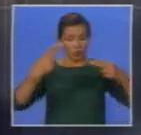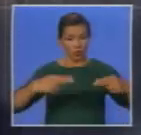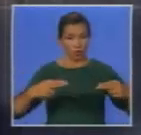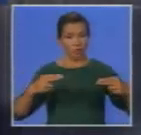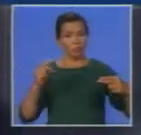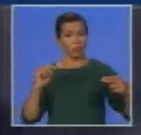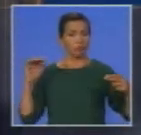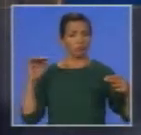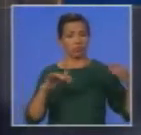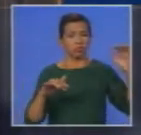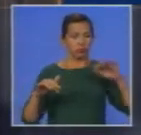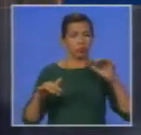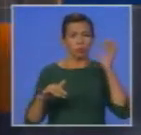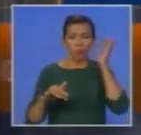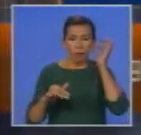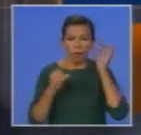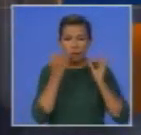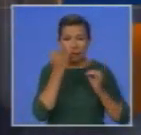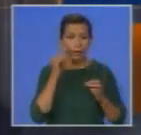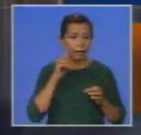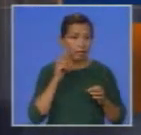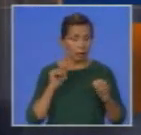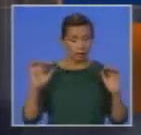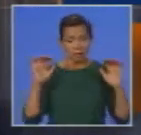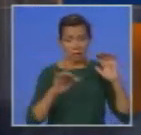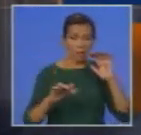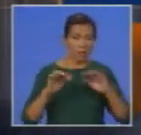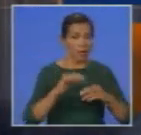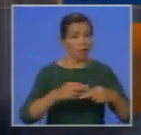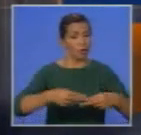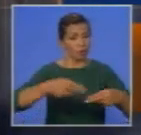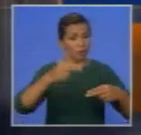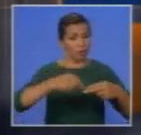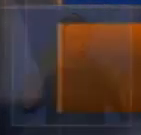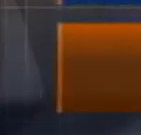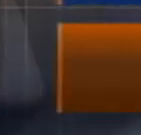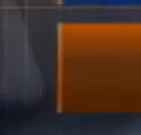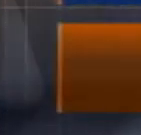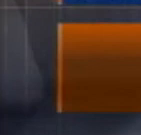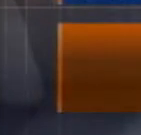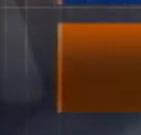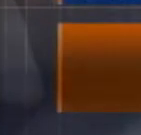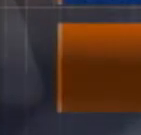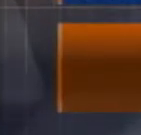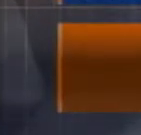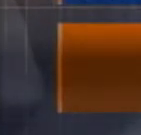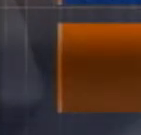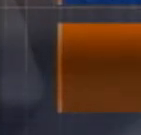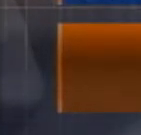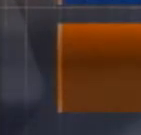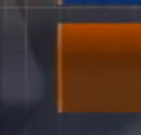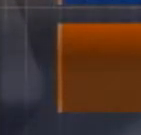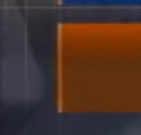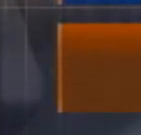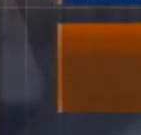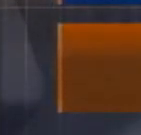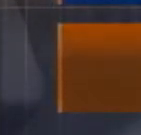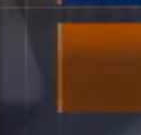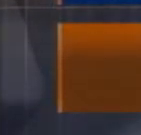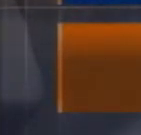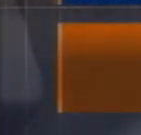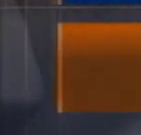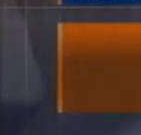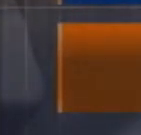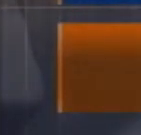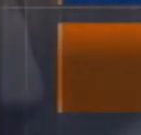norte, mujeres indígenas o afrodescendientes como Lisette, la cifra aumenta de manera alarmante, ubicándose en 9 de cada 10 de